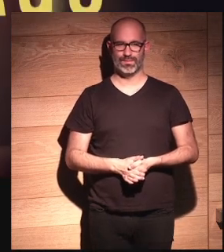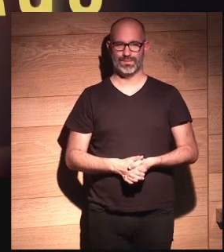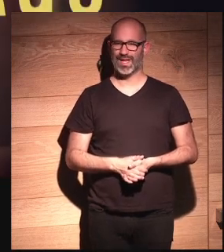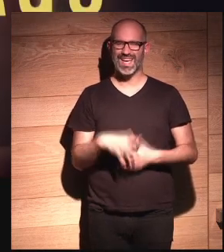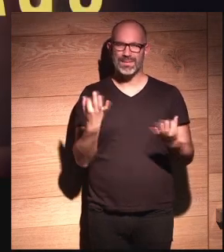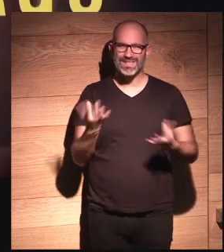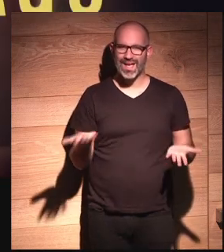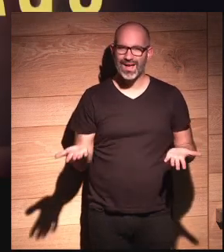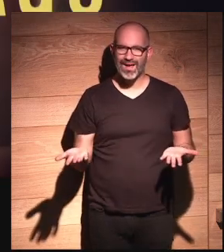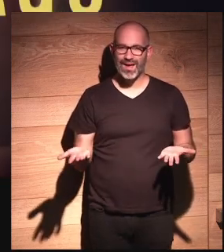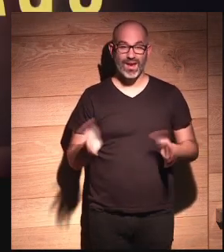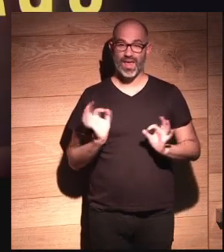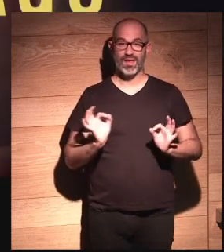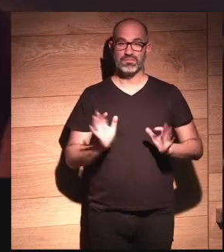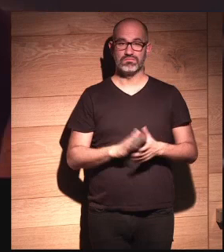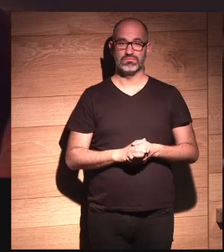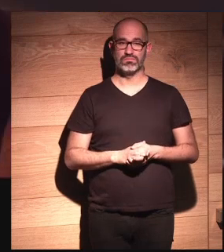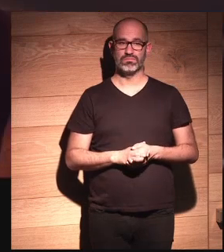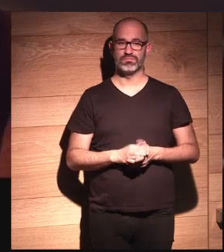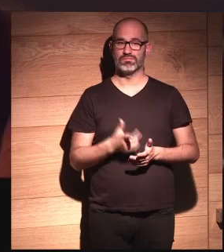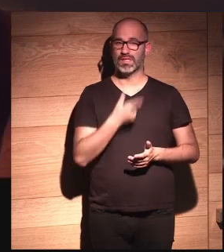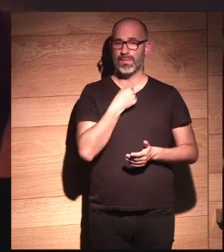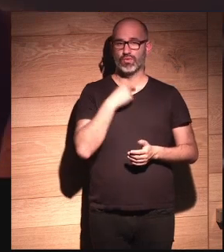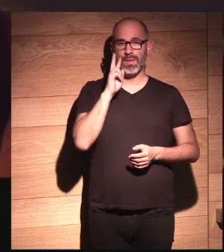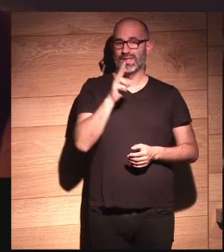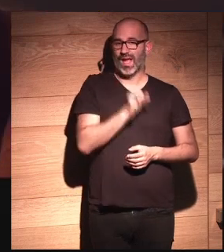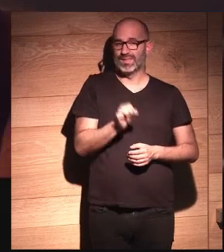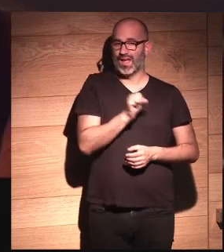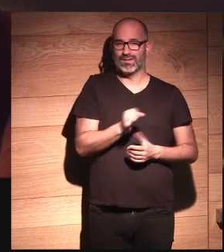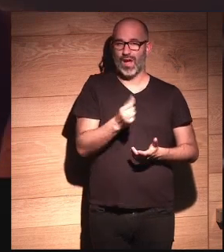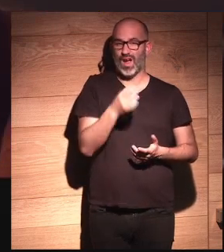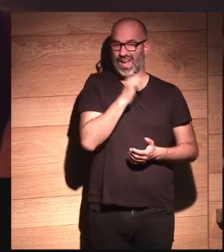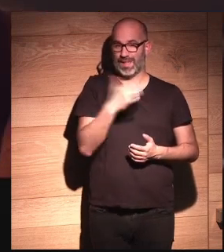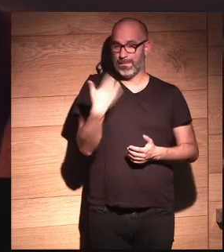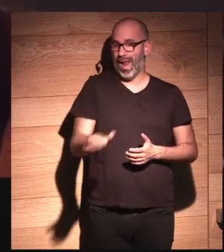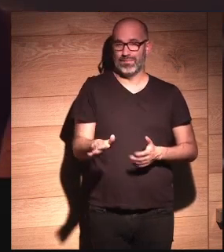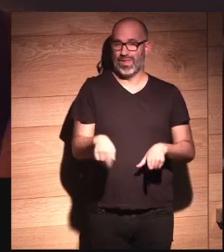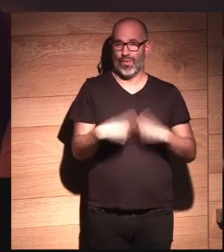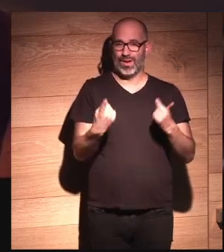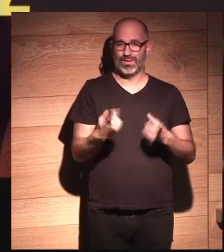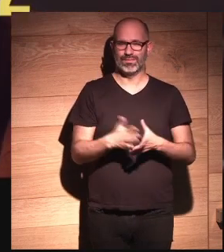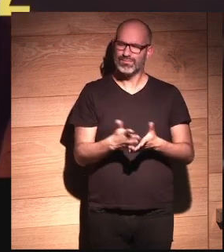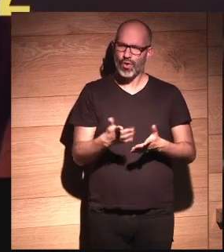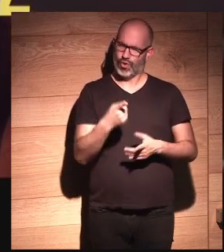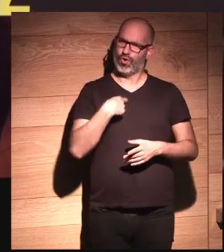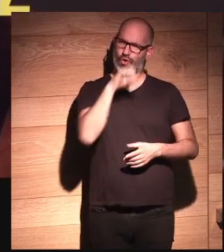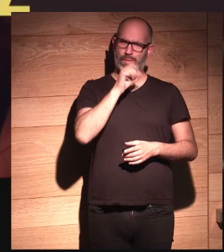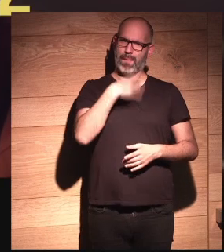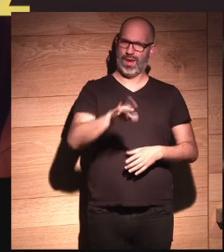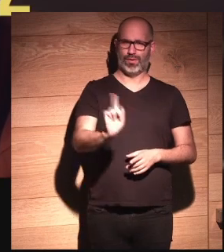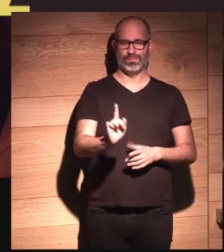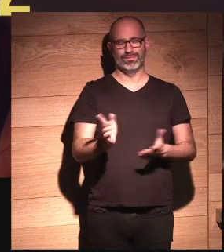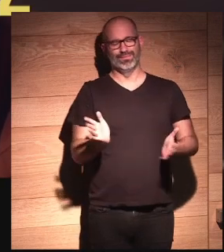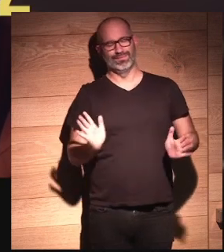¿Qué te pasa? Nada. Que me gusta oírte cantar, aunque cantes mal. Oye, que yo no canto mal.